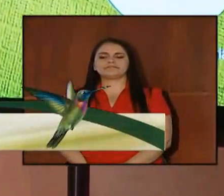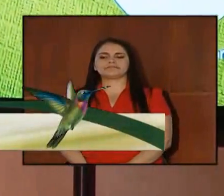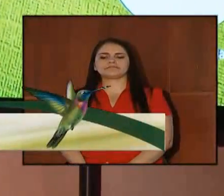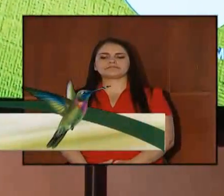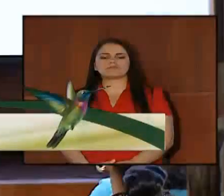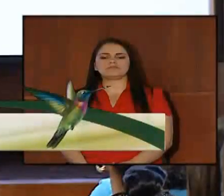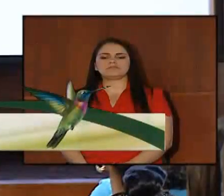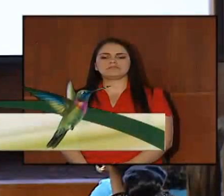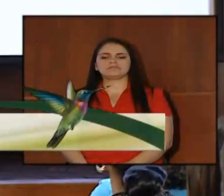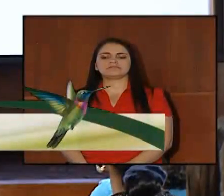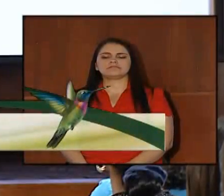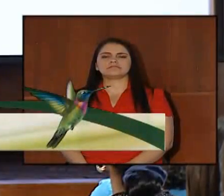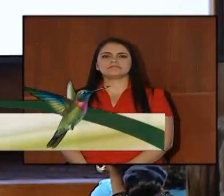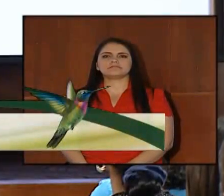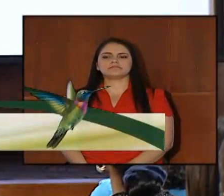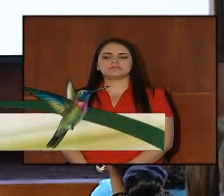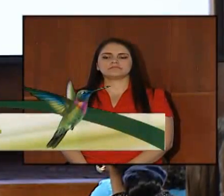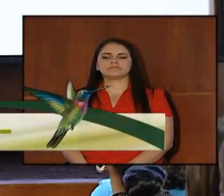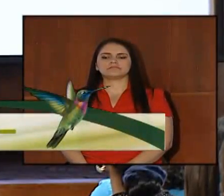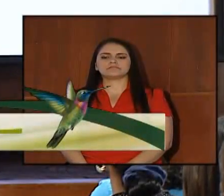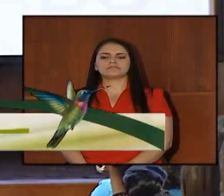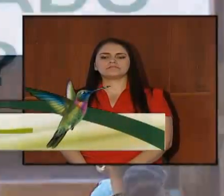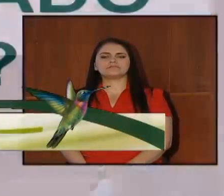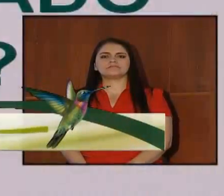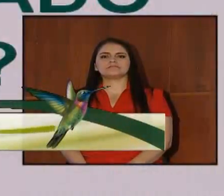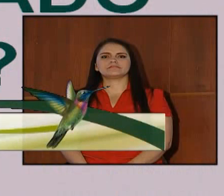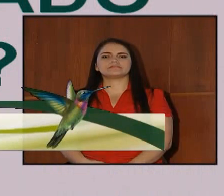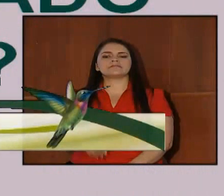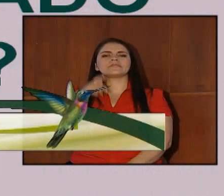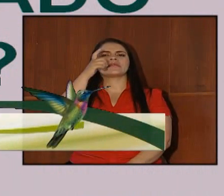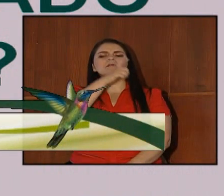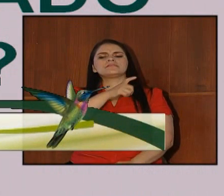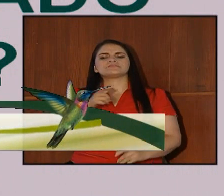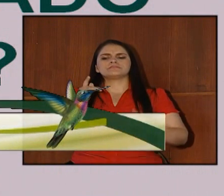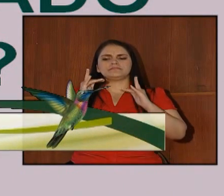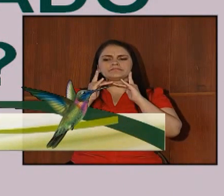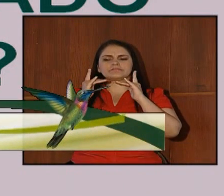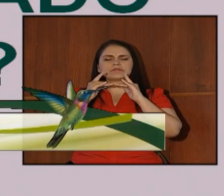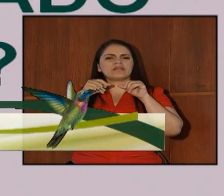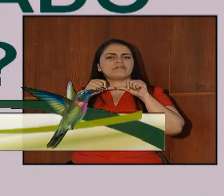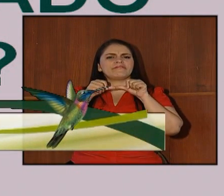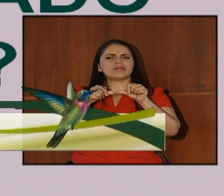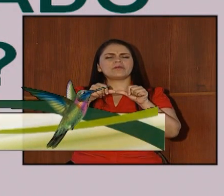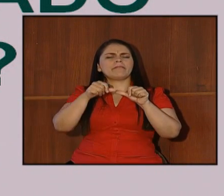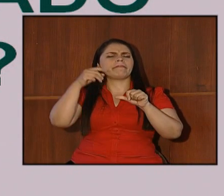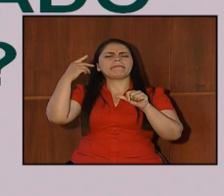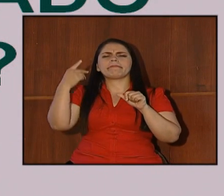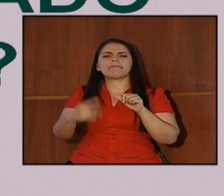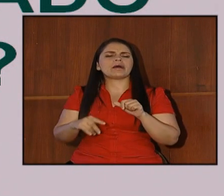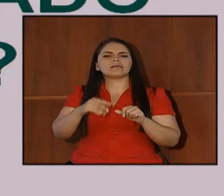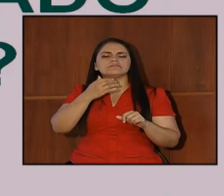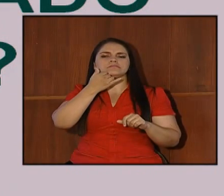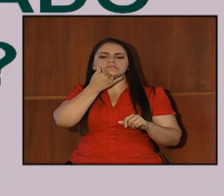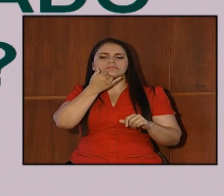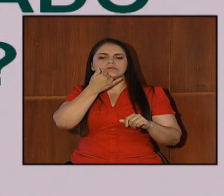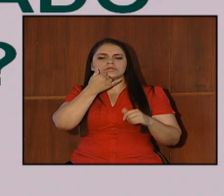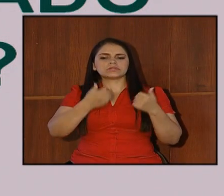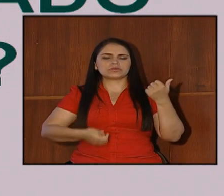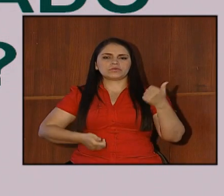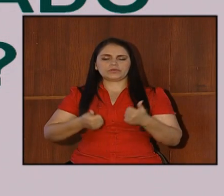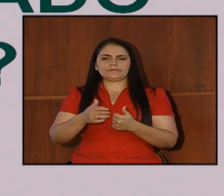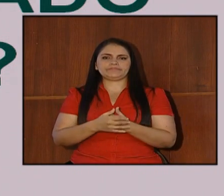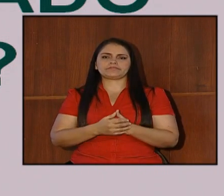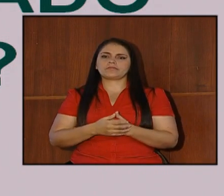¿Qué le puede pasar a un paciente que está postrado en cama? Vamos a hablar de algunas